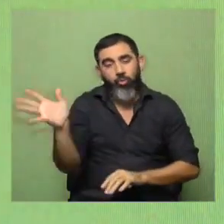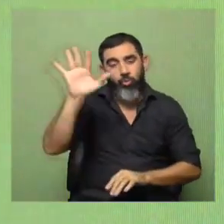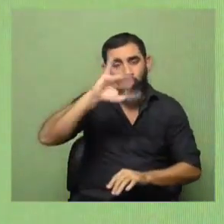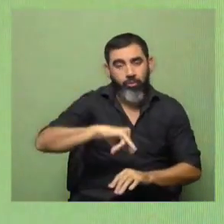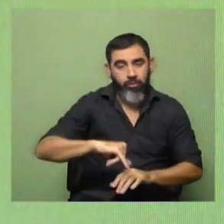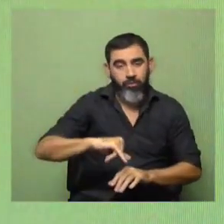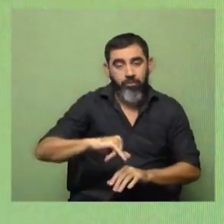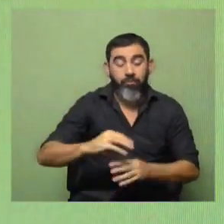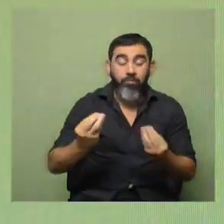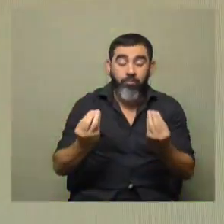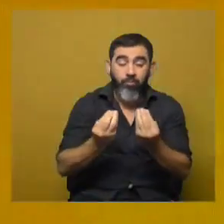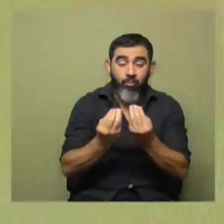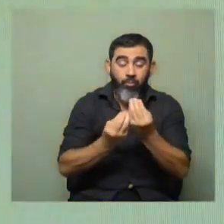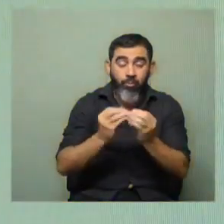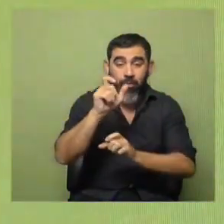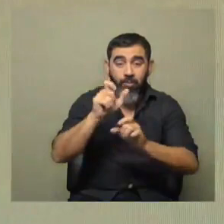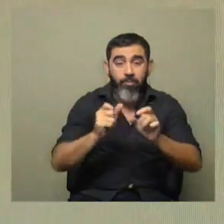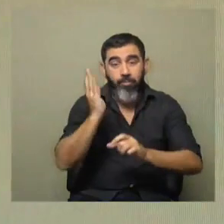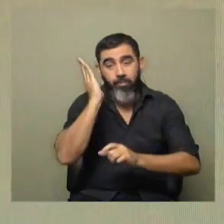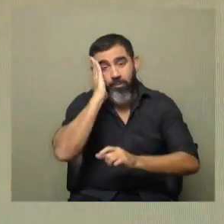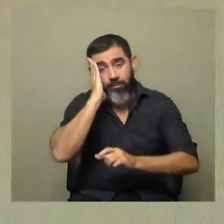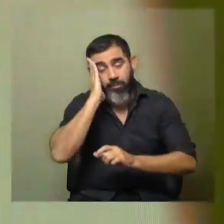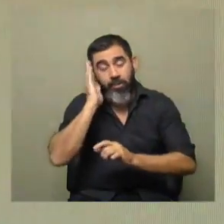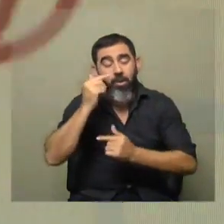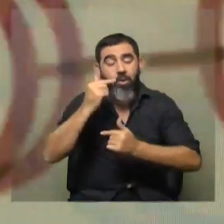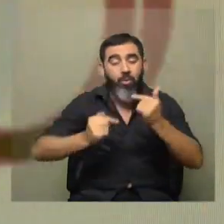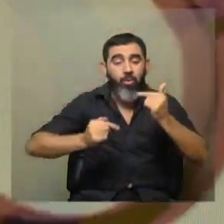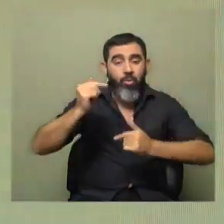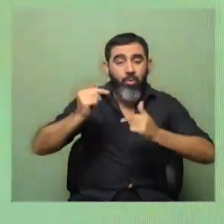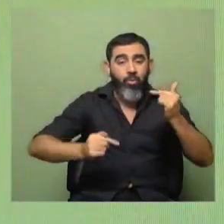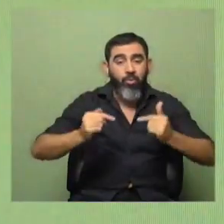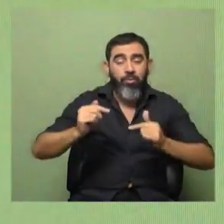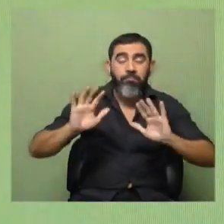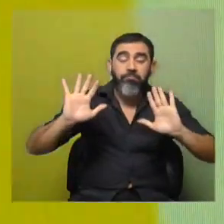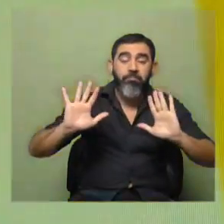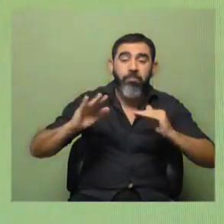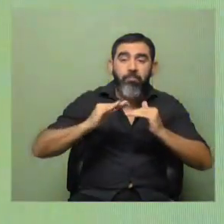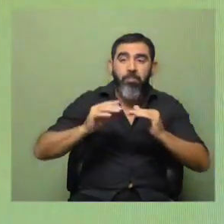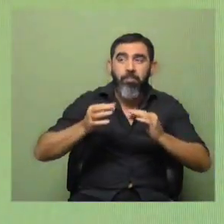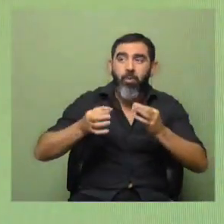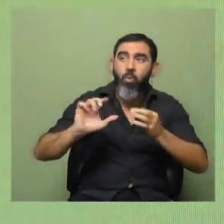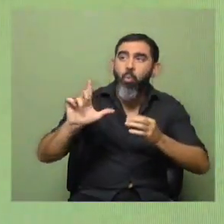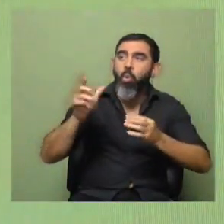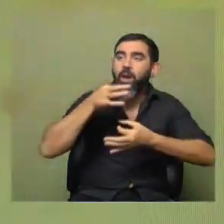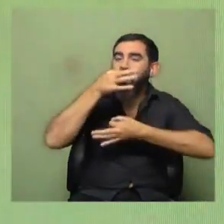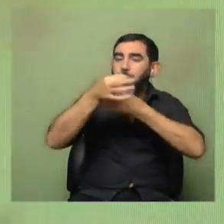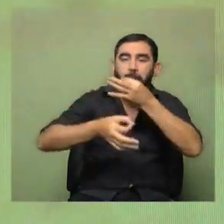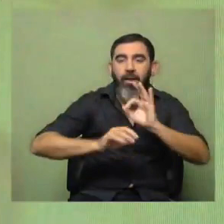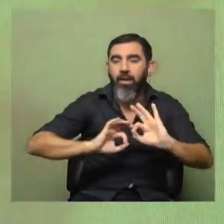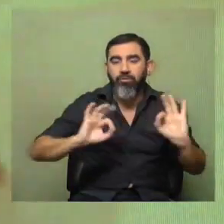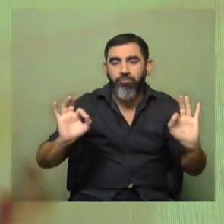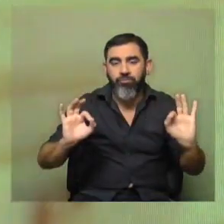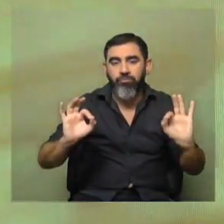a muchos, cuando dormimos, nos pasan cosas que por lo menos no explicamos, no tenemos una explicación fácil. Y